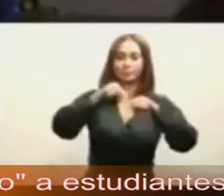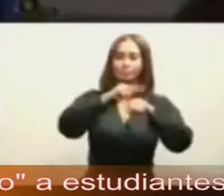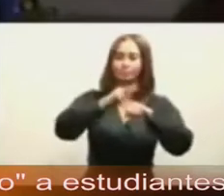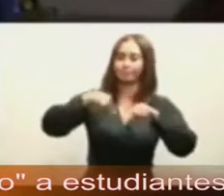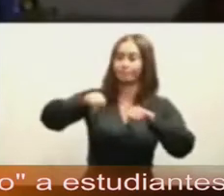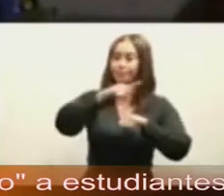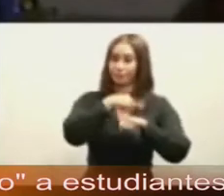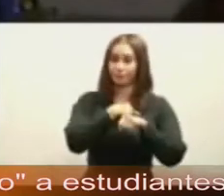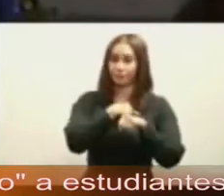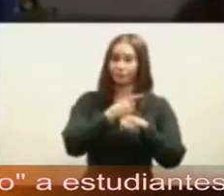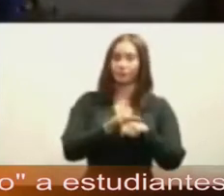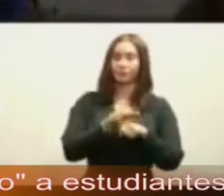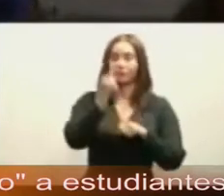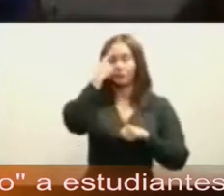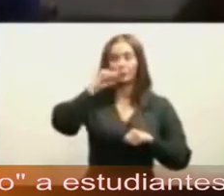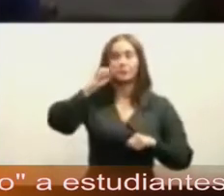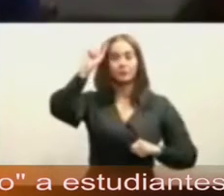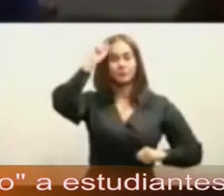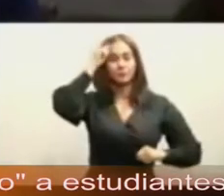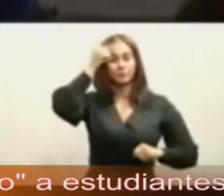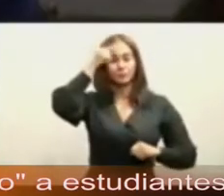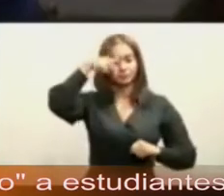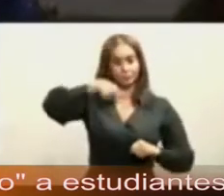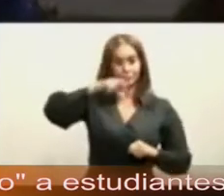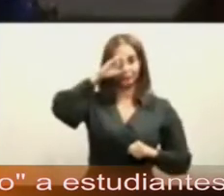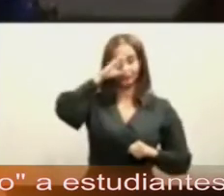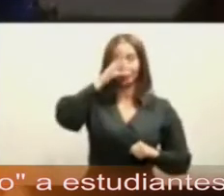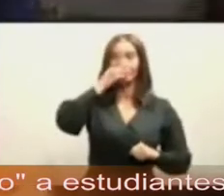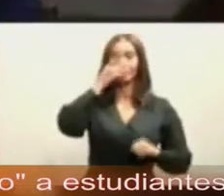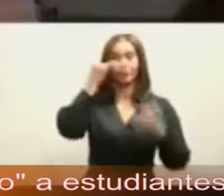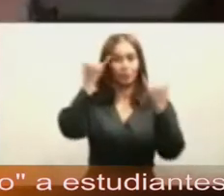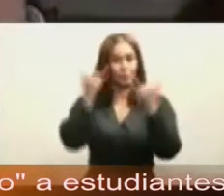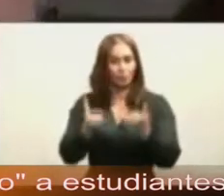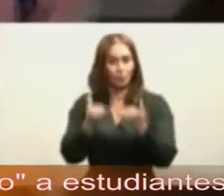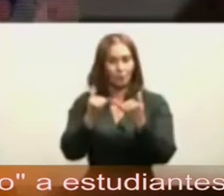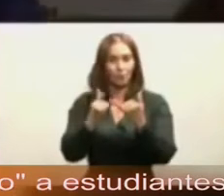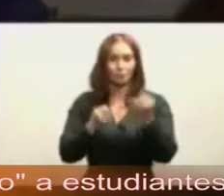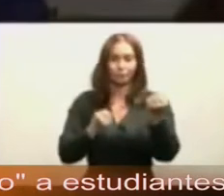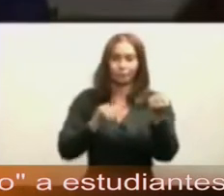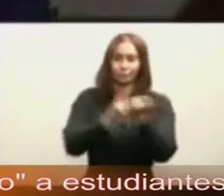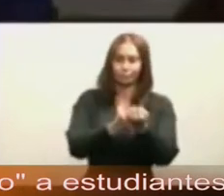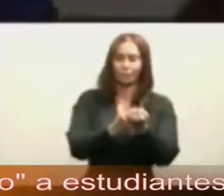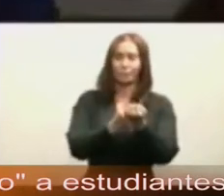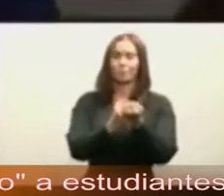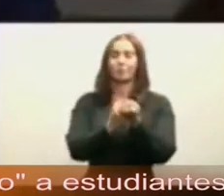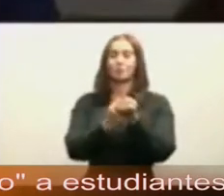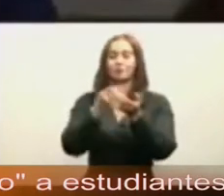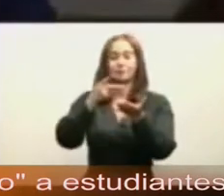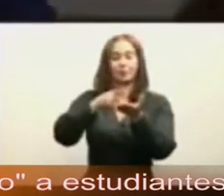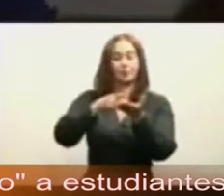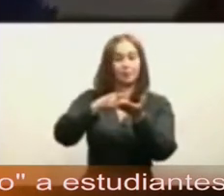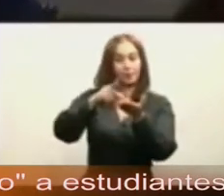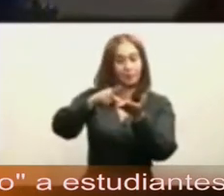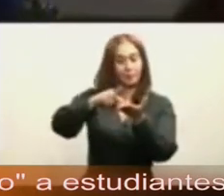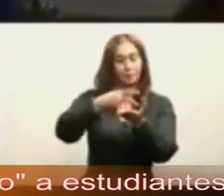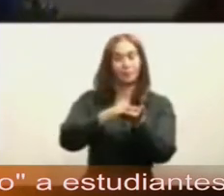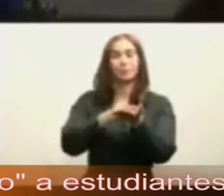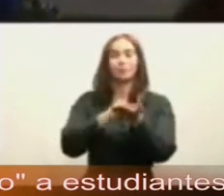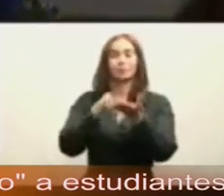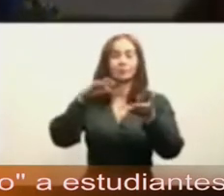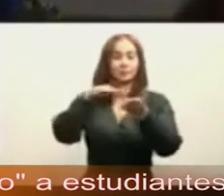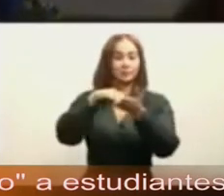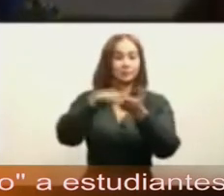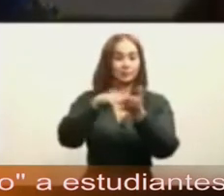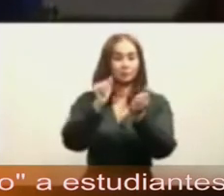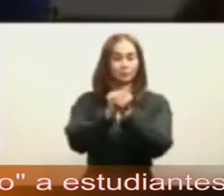privadas y quienes no se inscribieron desde el principio de la pandemia continuó diciendo que